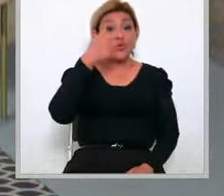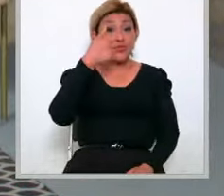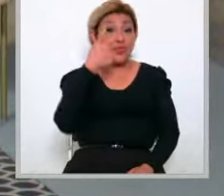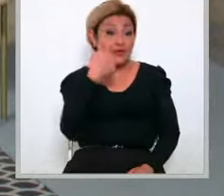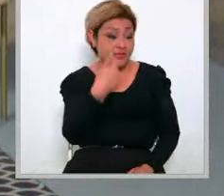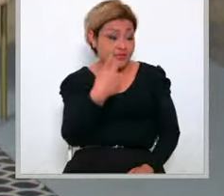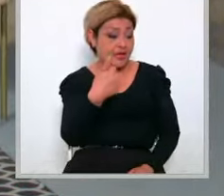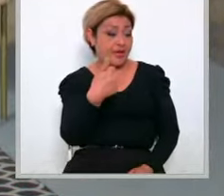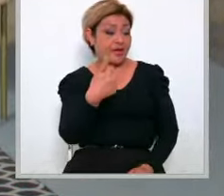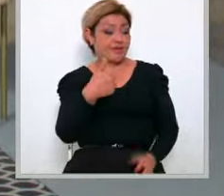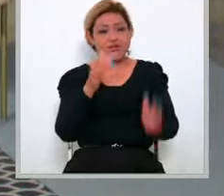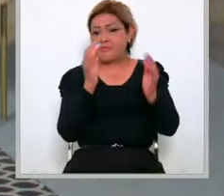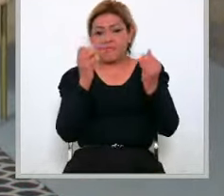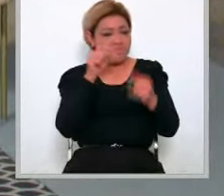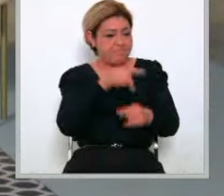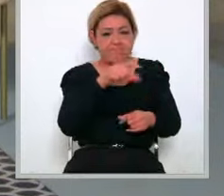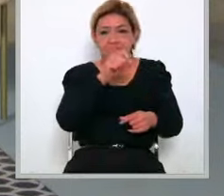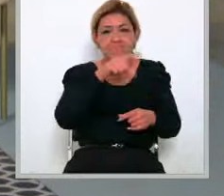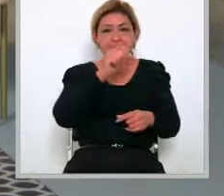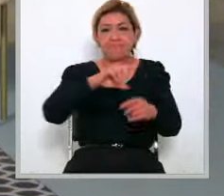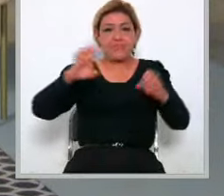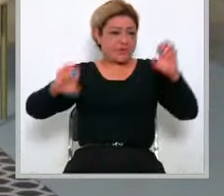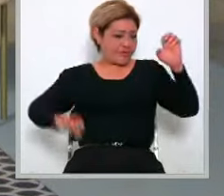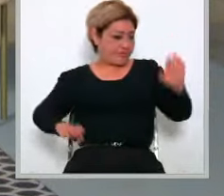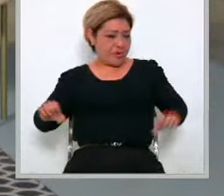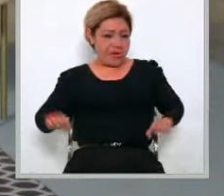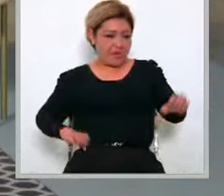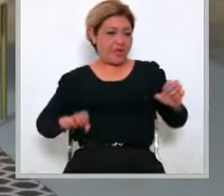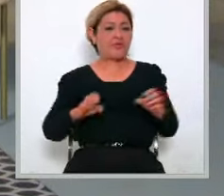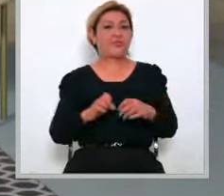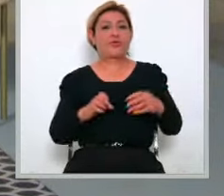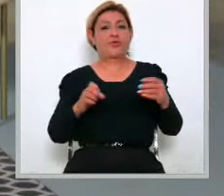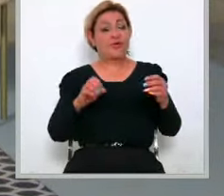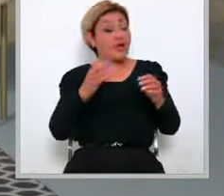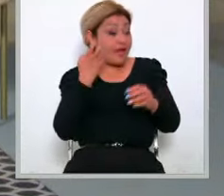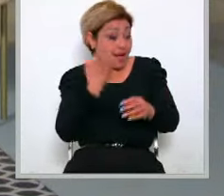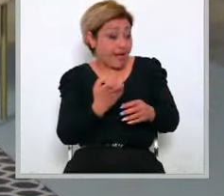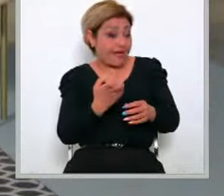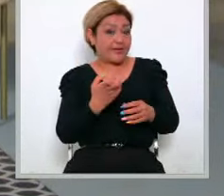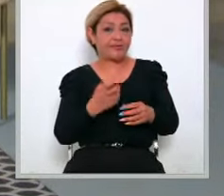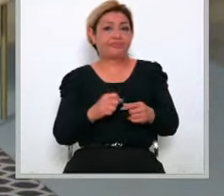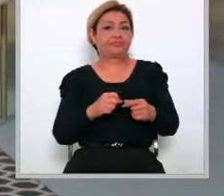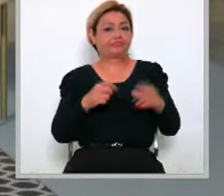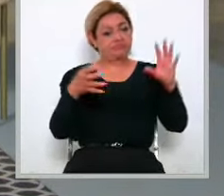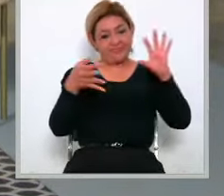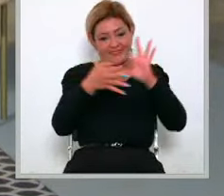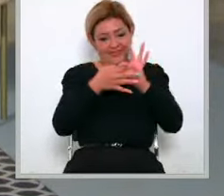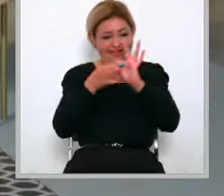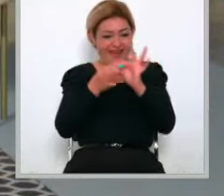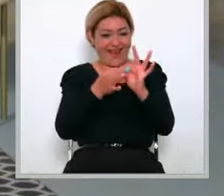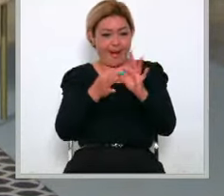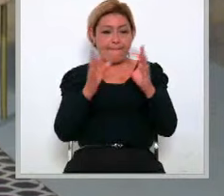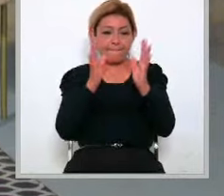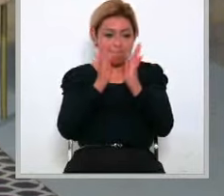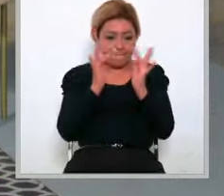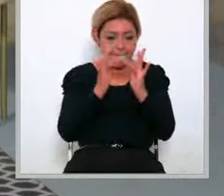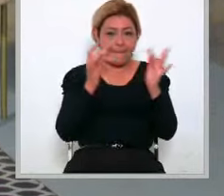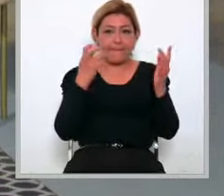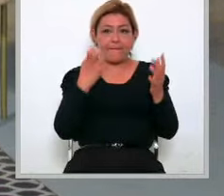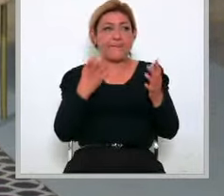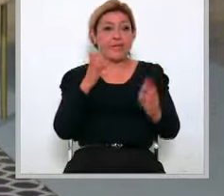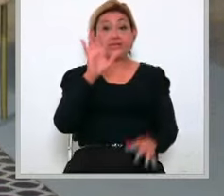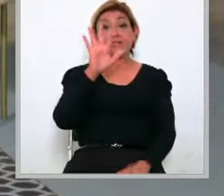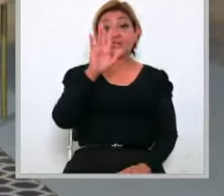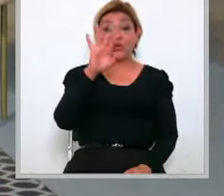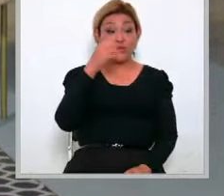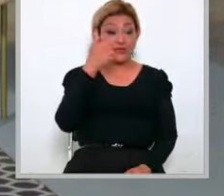aquí, es una fiesta para los niños. Invitamos a las presidentas DIF, invitamos a los presidentes municipales